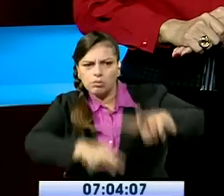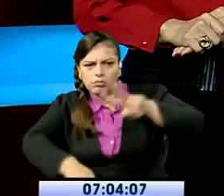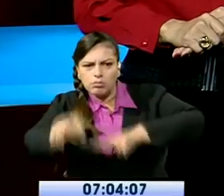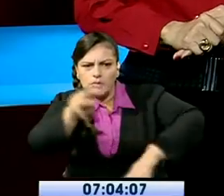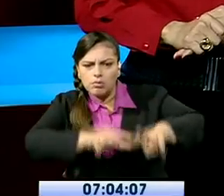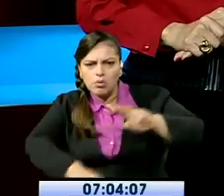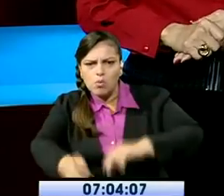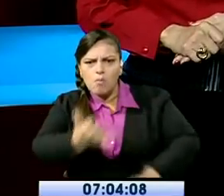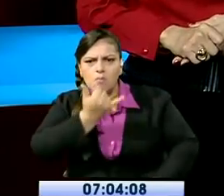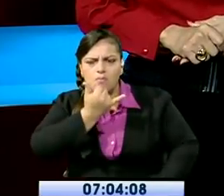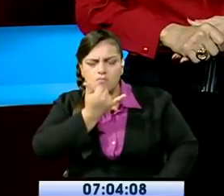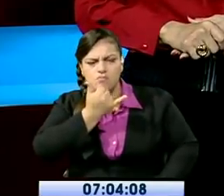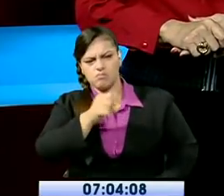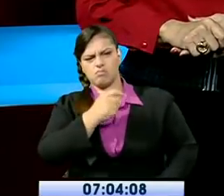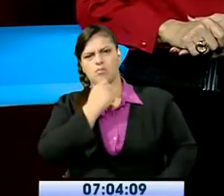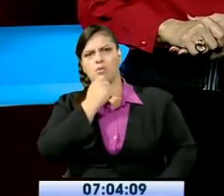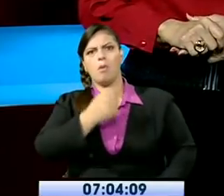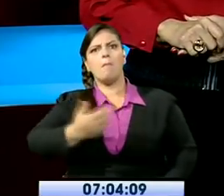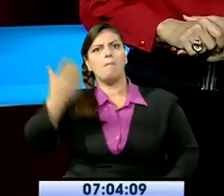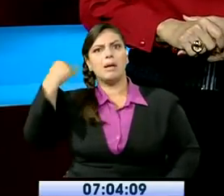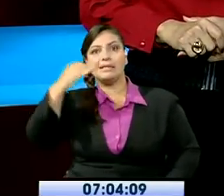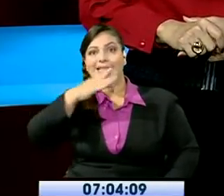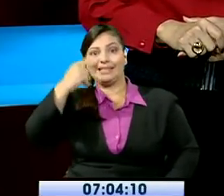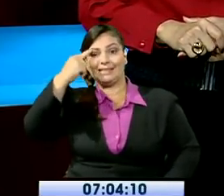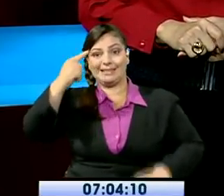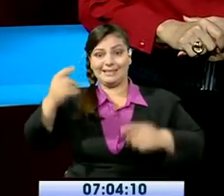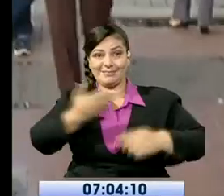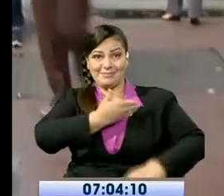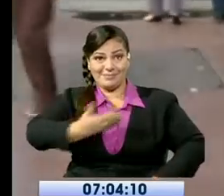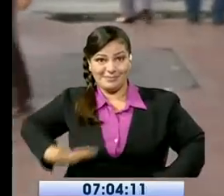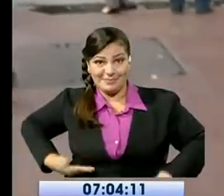de publicidad. Tenemos la información.